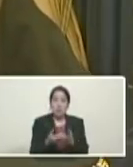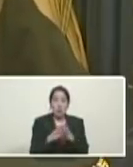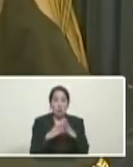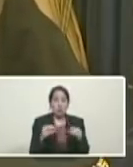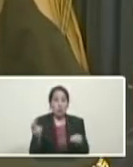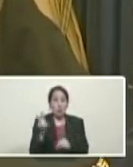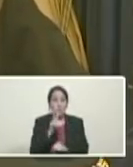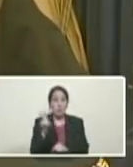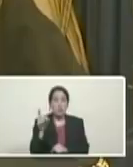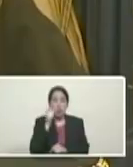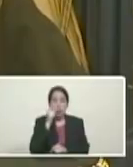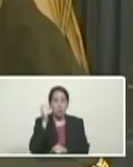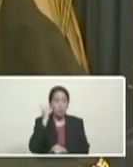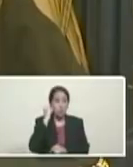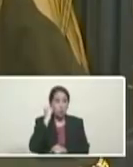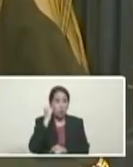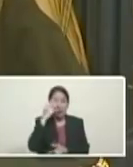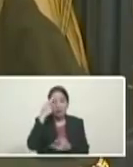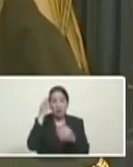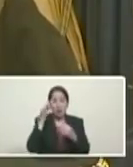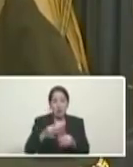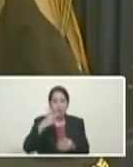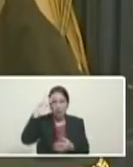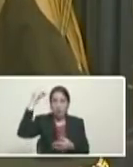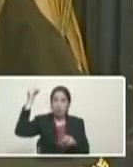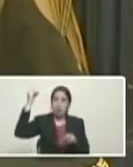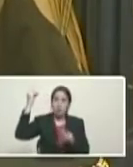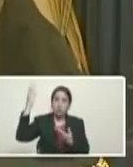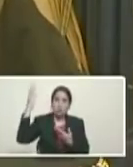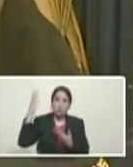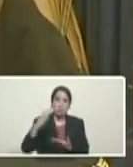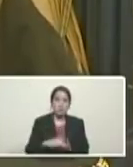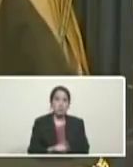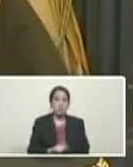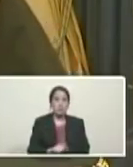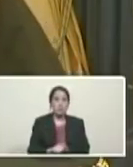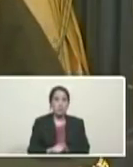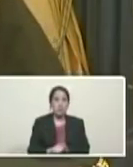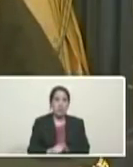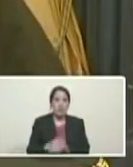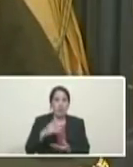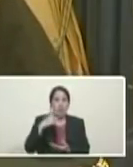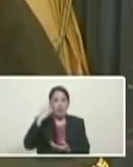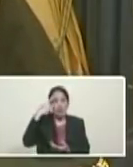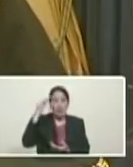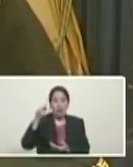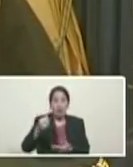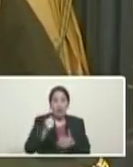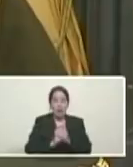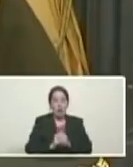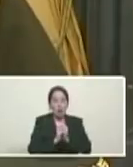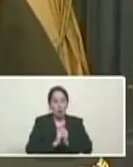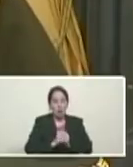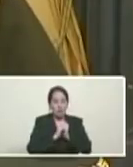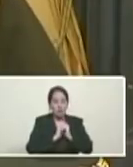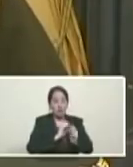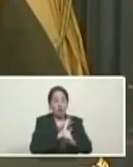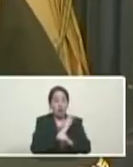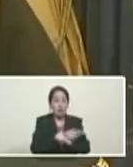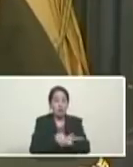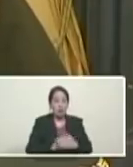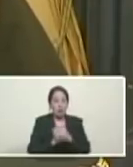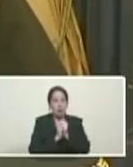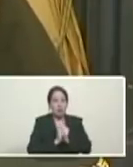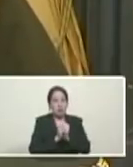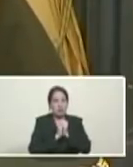venezolanas que crean en la fuerza de dios que crean en la fuerza de su oración compatriota en la fuerza de su